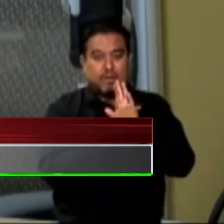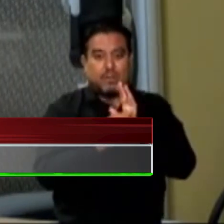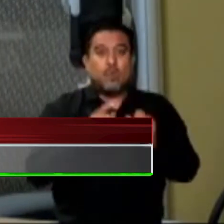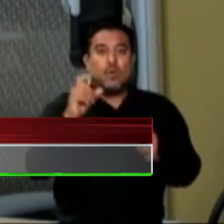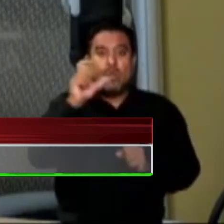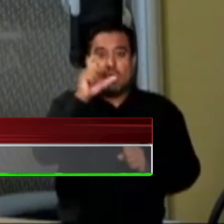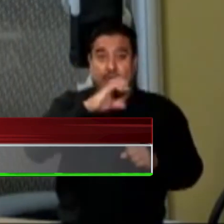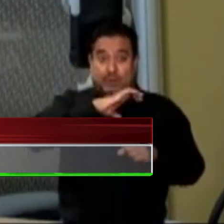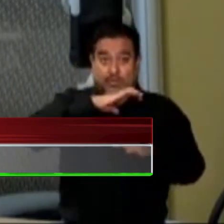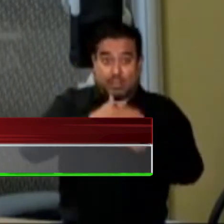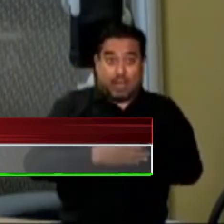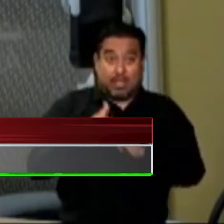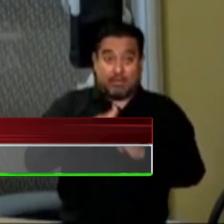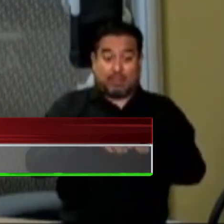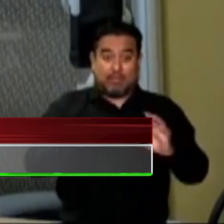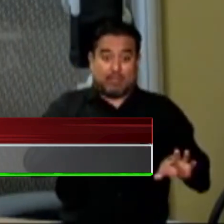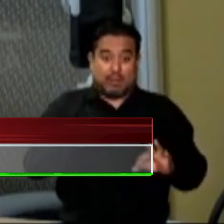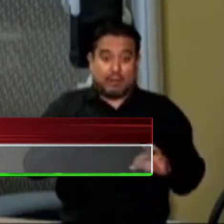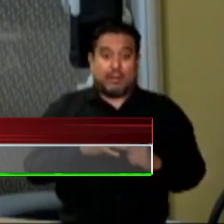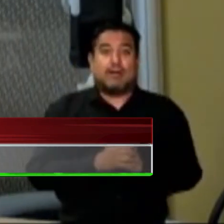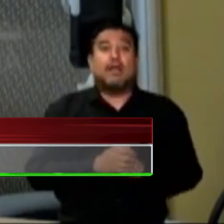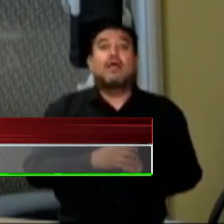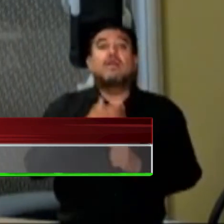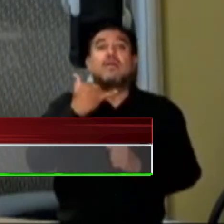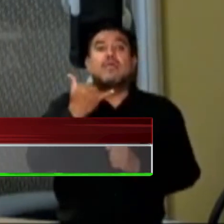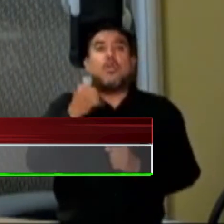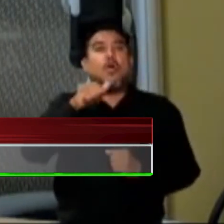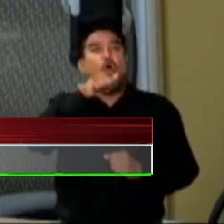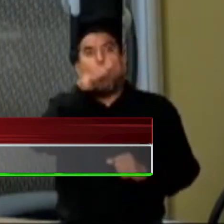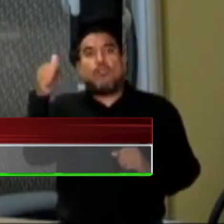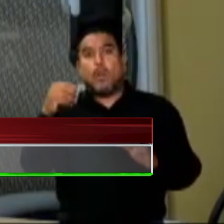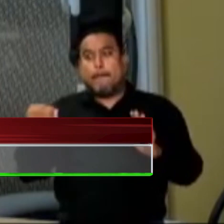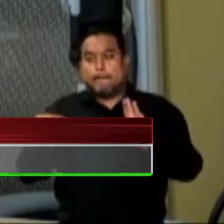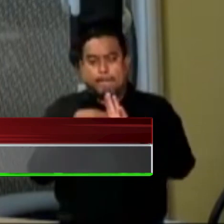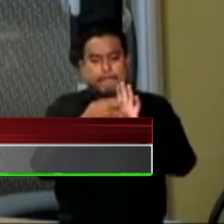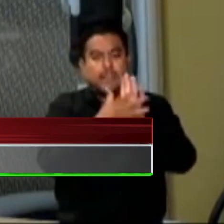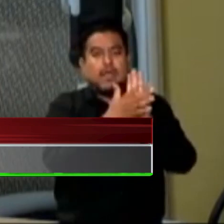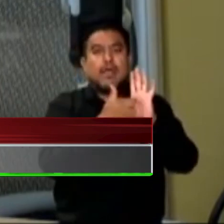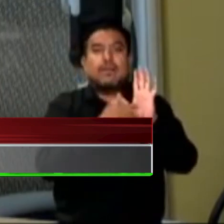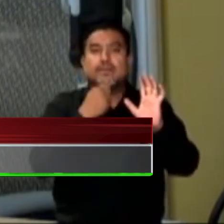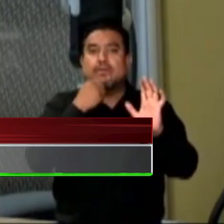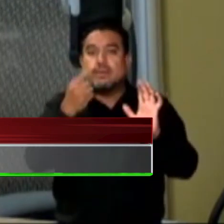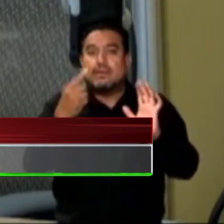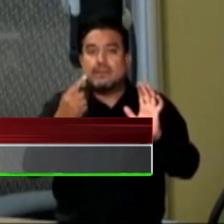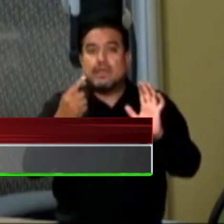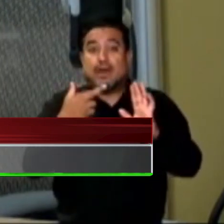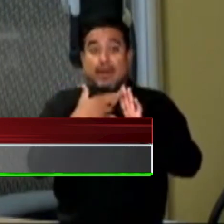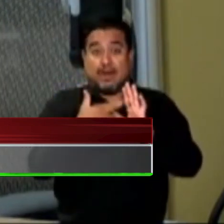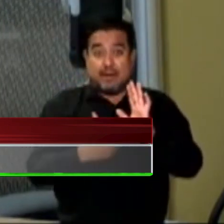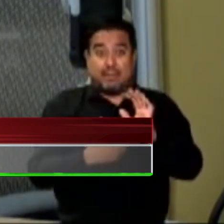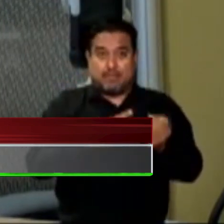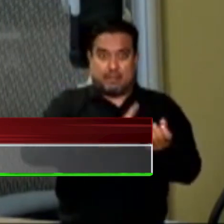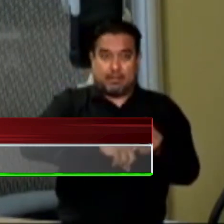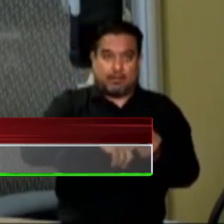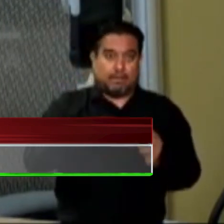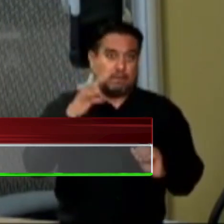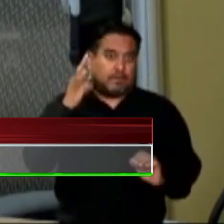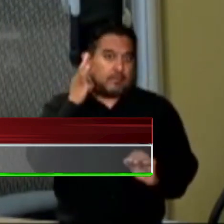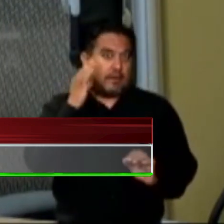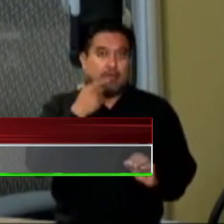al término del servicio. Respecto a la prestación complementaria al término del servicio, el reglamento interior de la